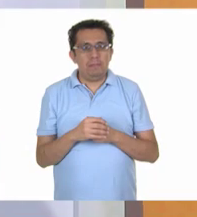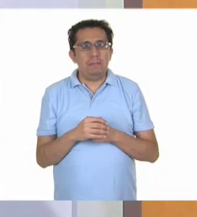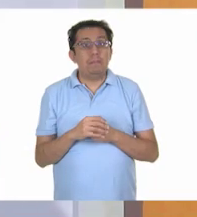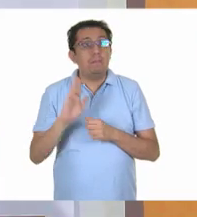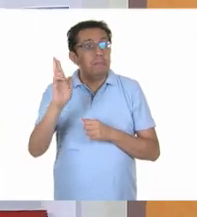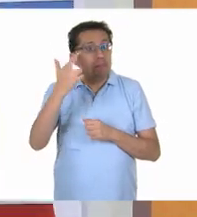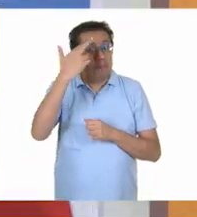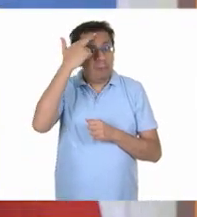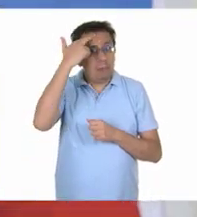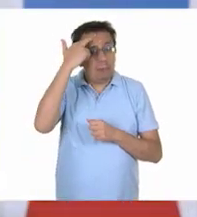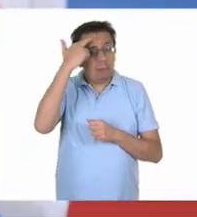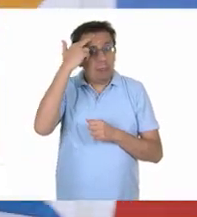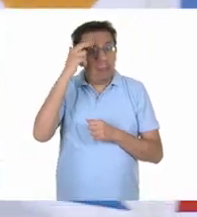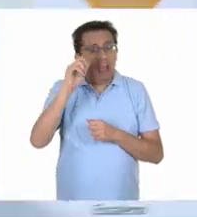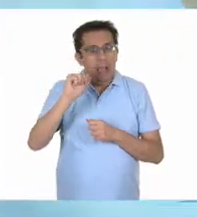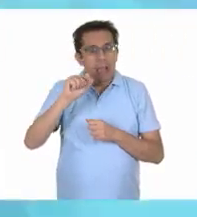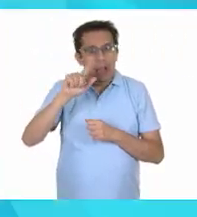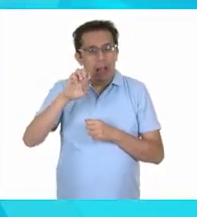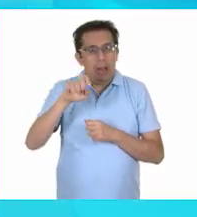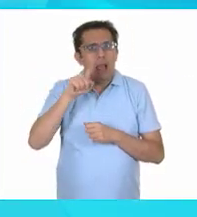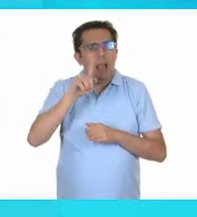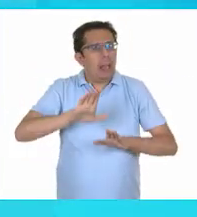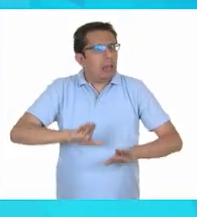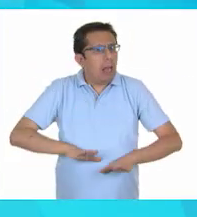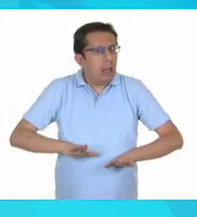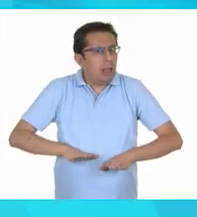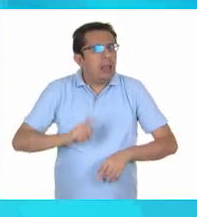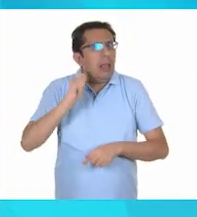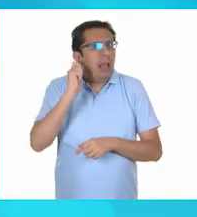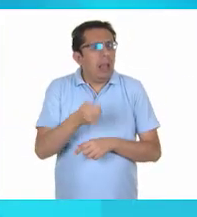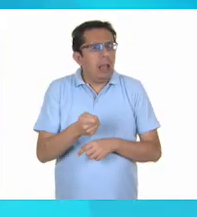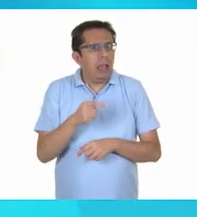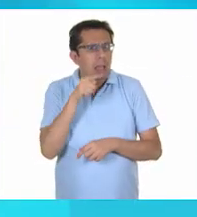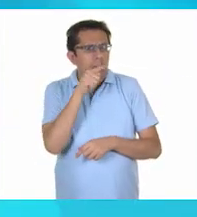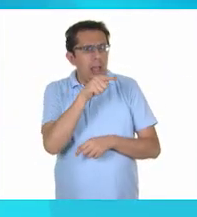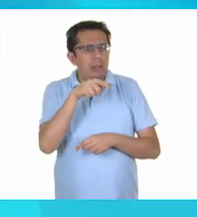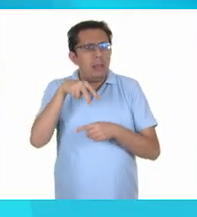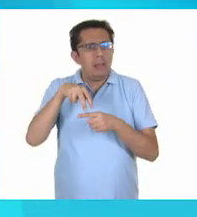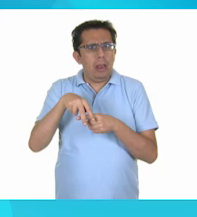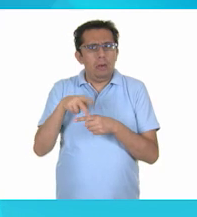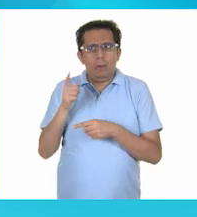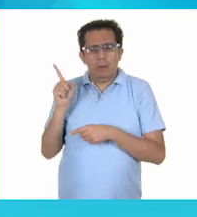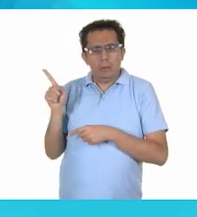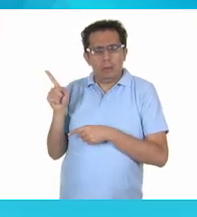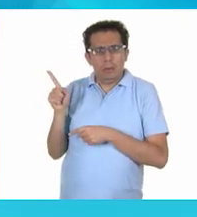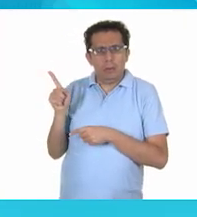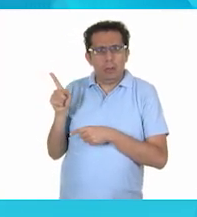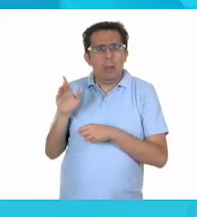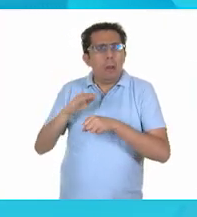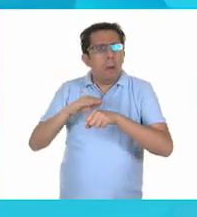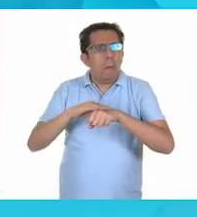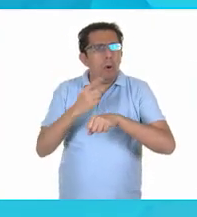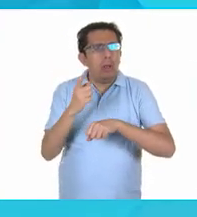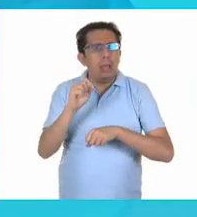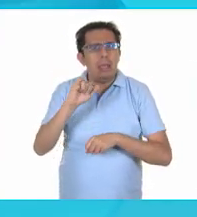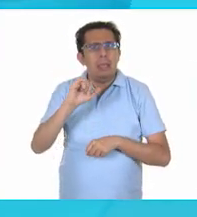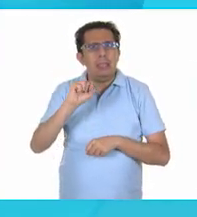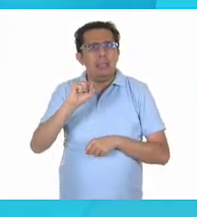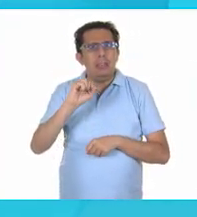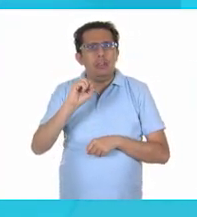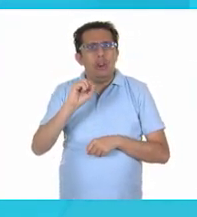¿Y recuerdas, Ale, cuál era la característica de ese triángulo? Sí. ¿Por qué se llama isósceles?